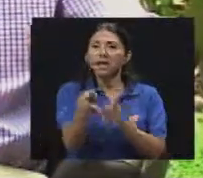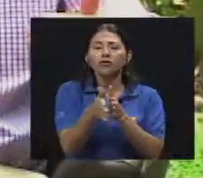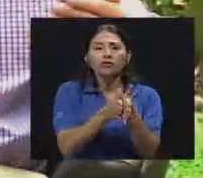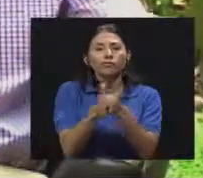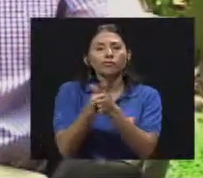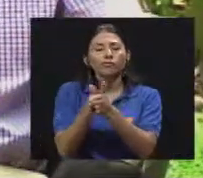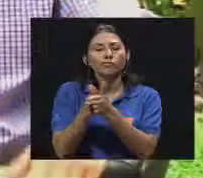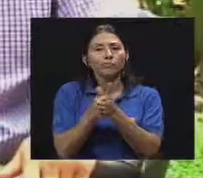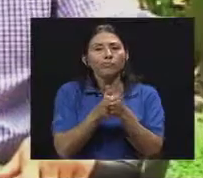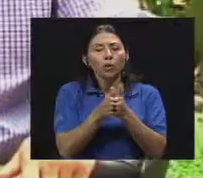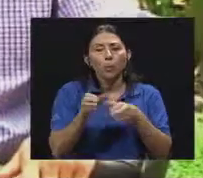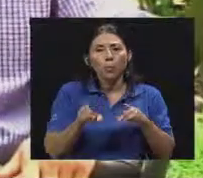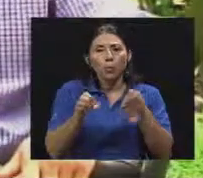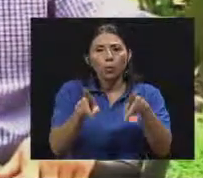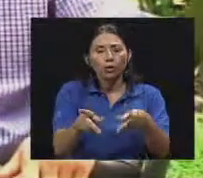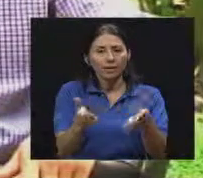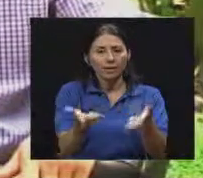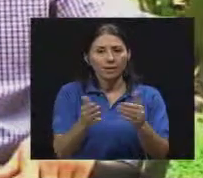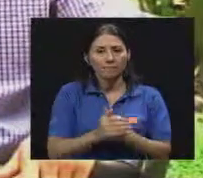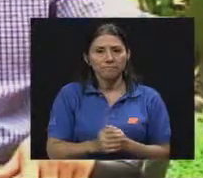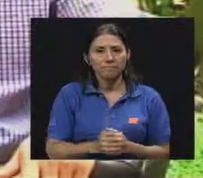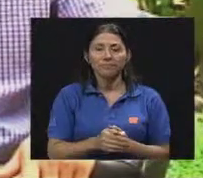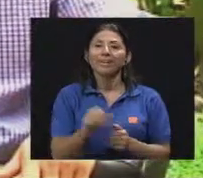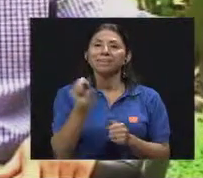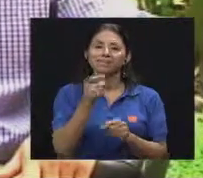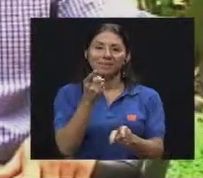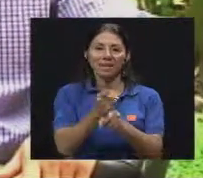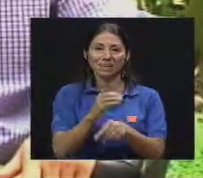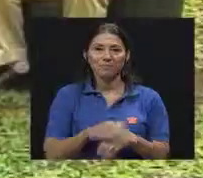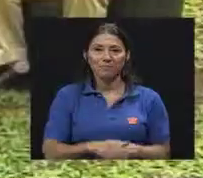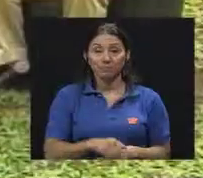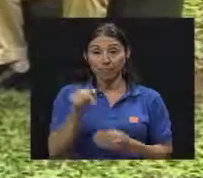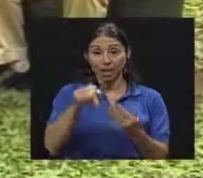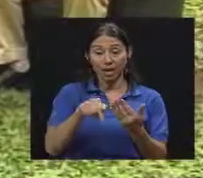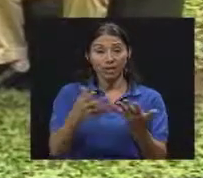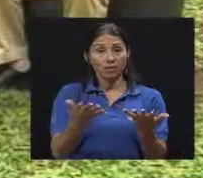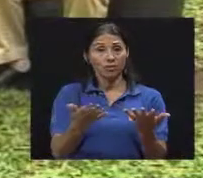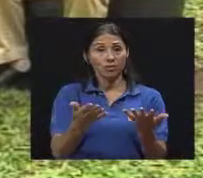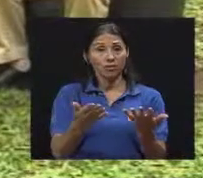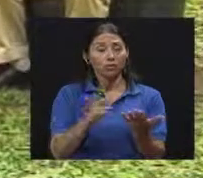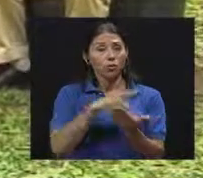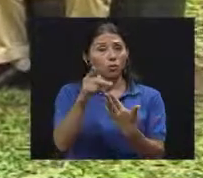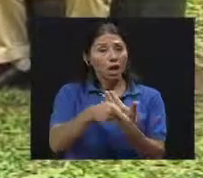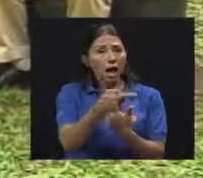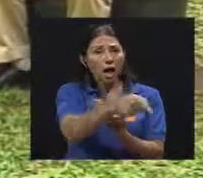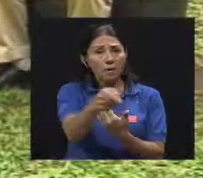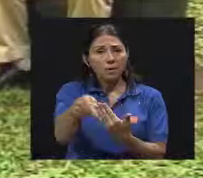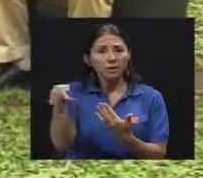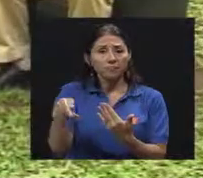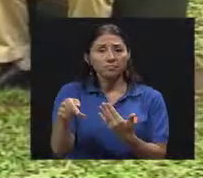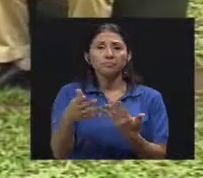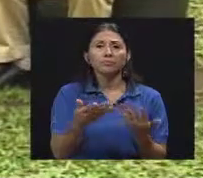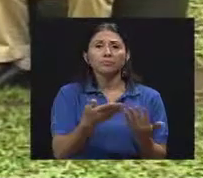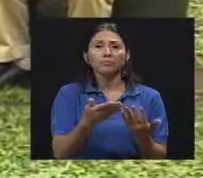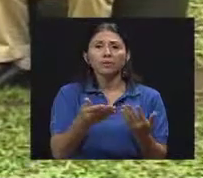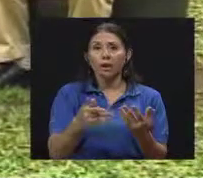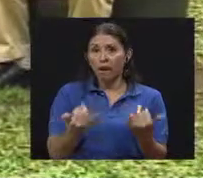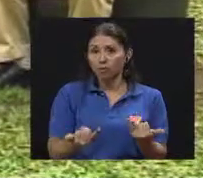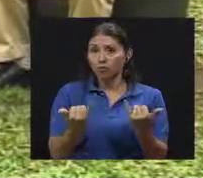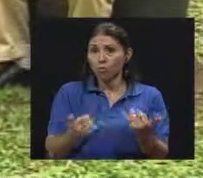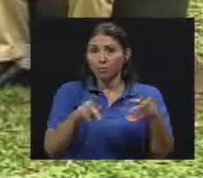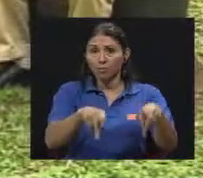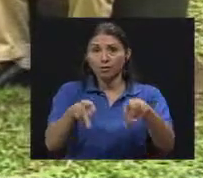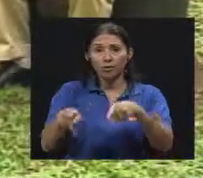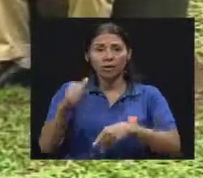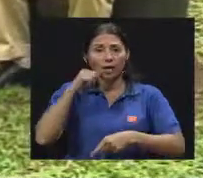de sus potencialidades. Exactamente, Saúl. Y es que este espacio que tienen ellos, estas personas adultas mayores en la actualidad,